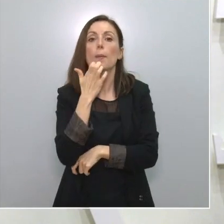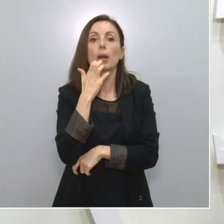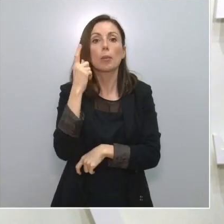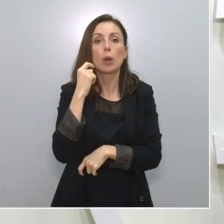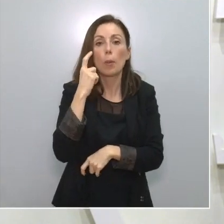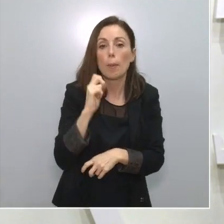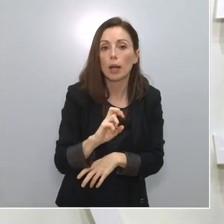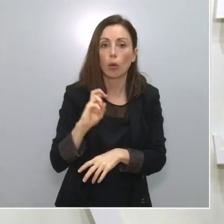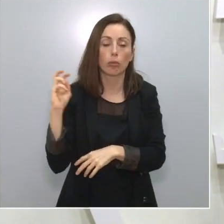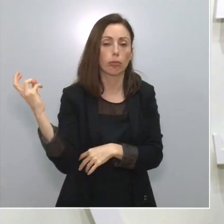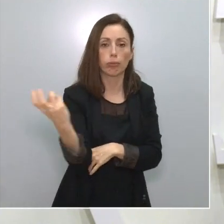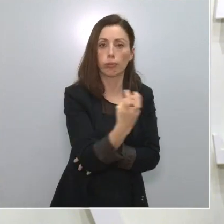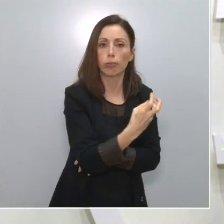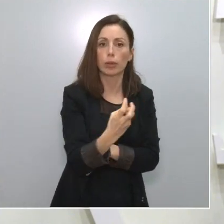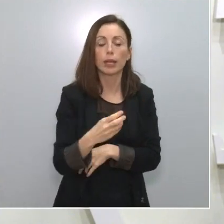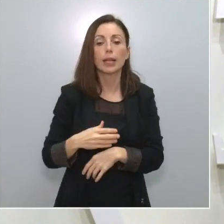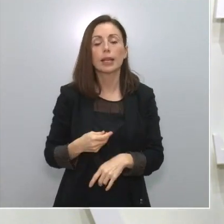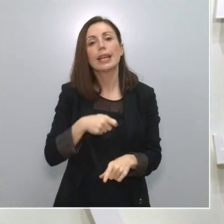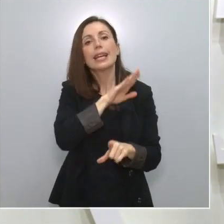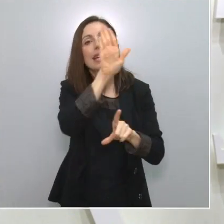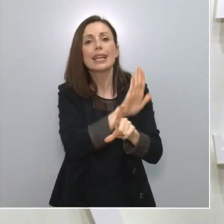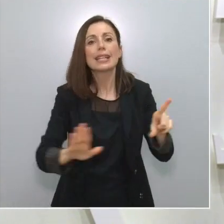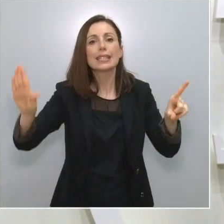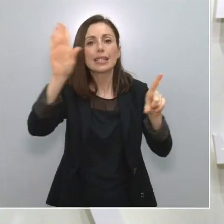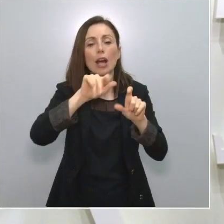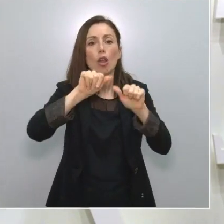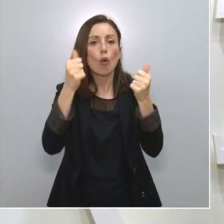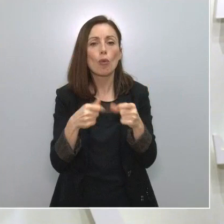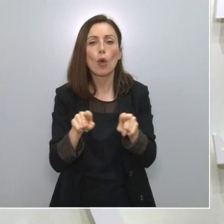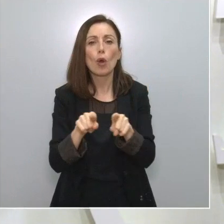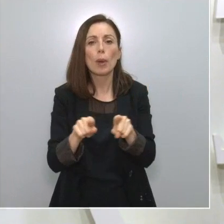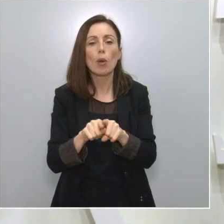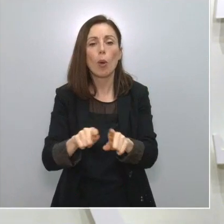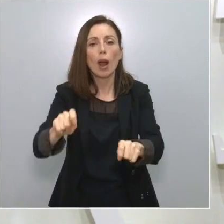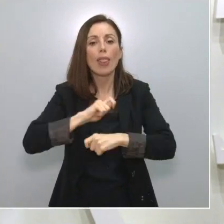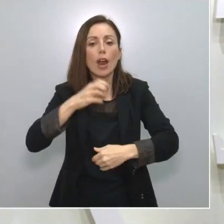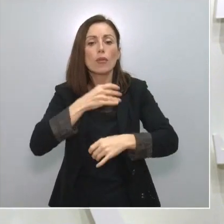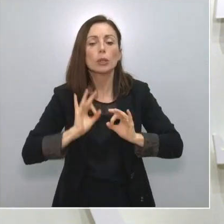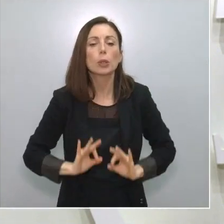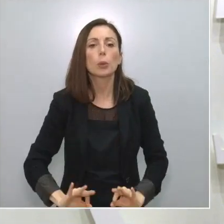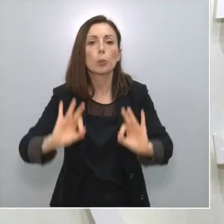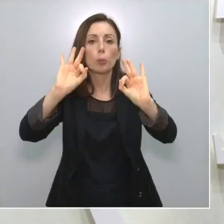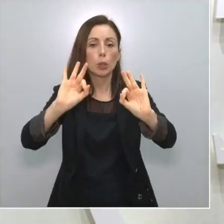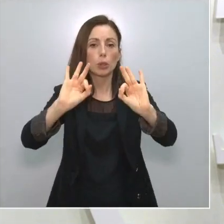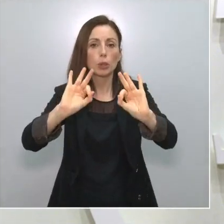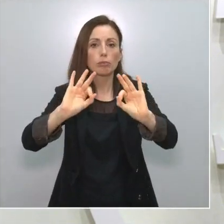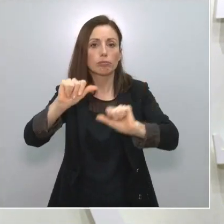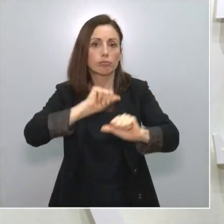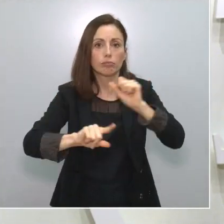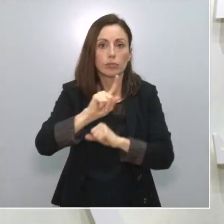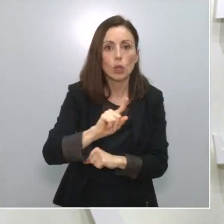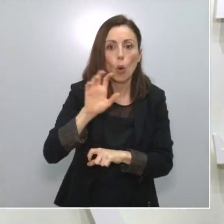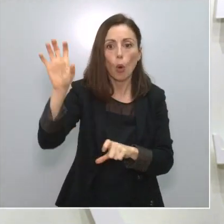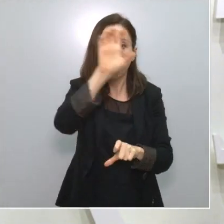Europeo de Inversiones. El Estado debe, del mismo modo, habilitar un fondo extraordinario no reembolsable para las